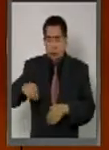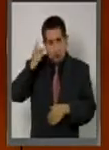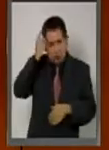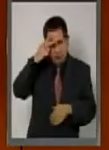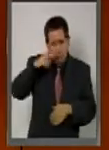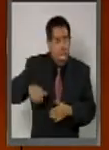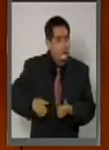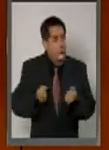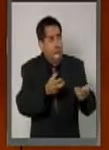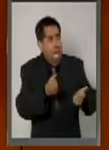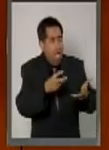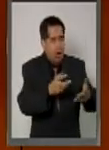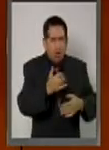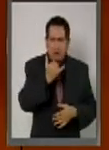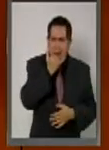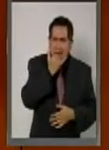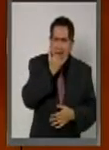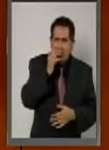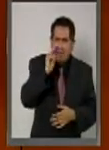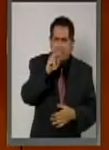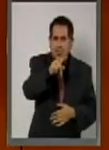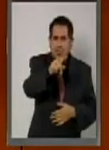mira.